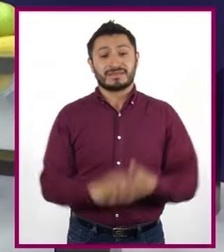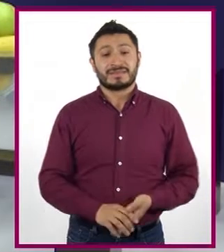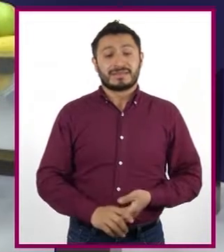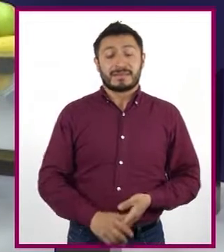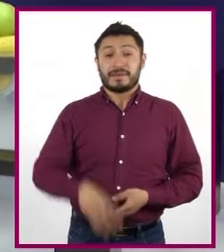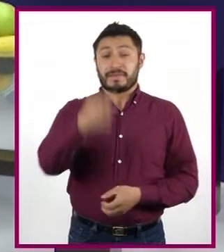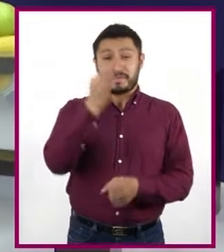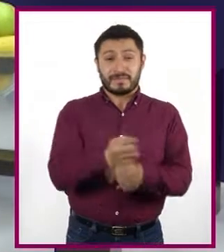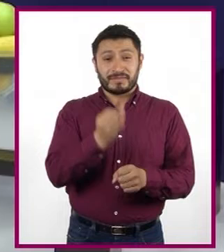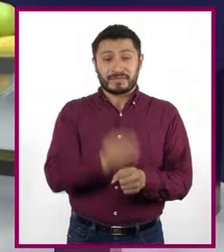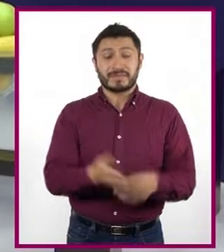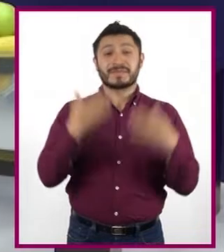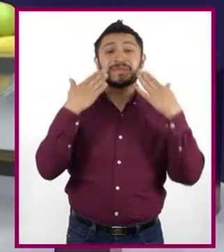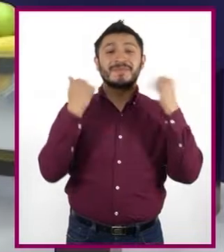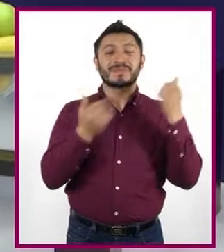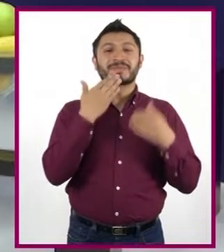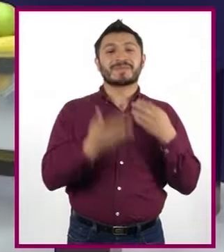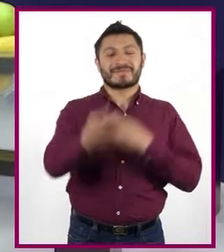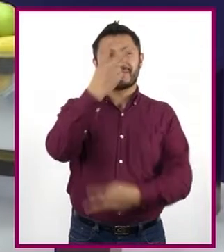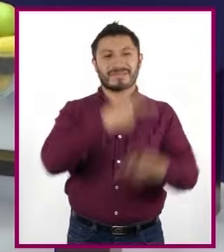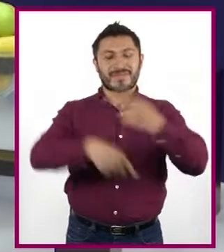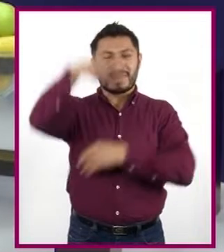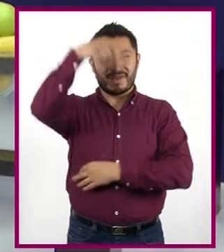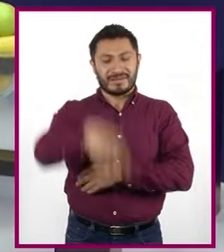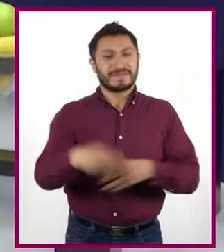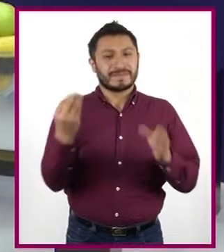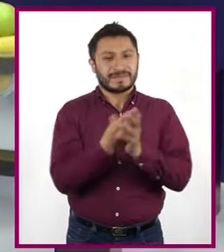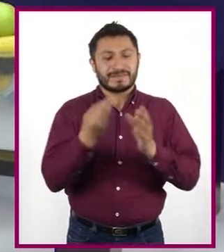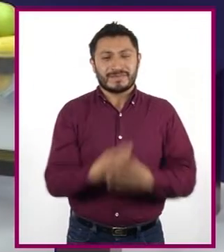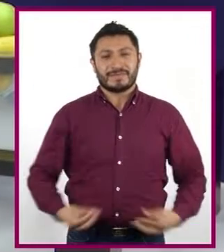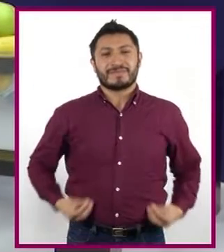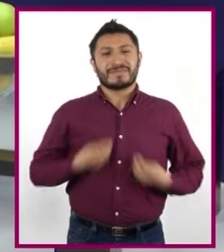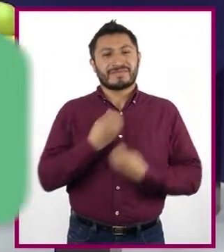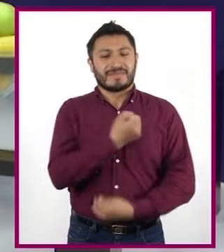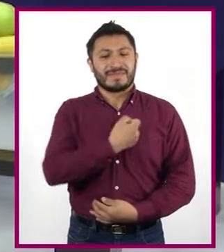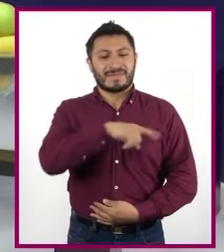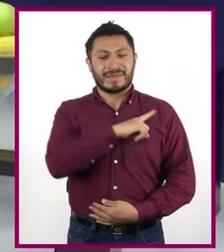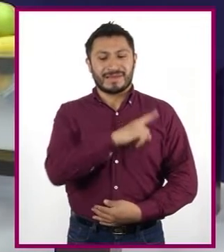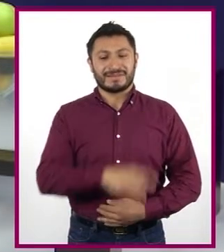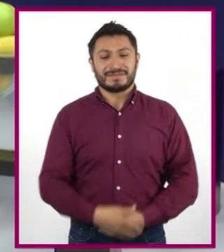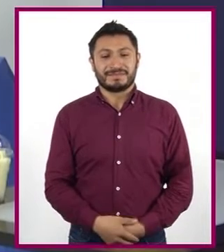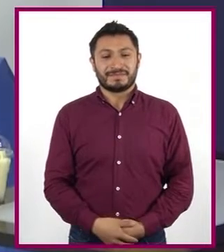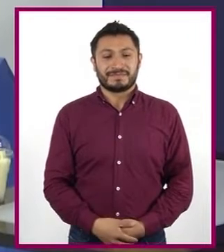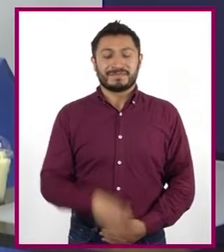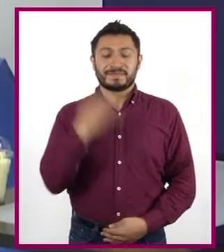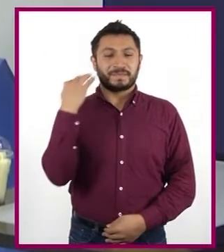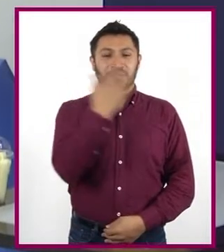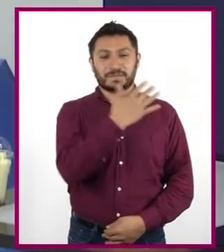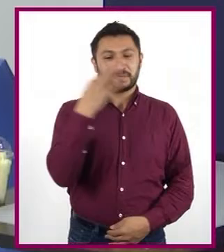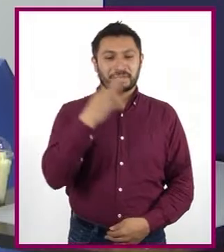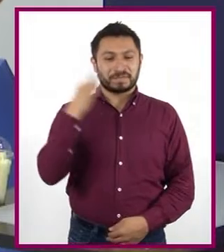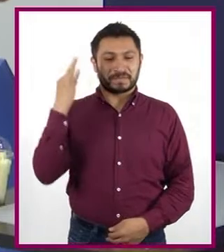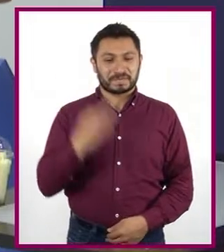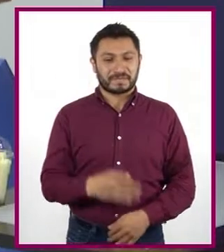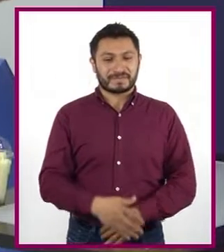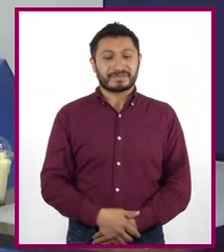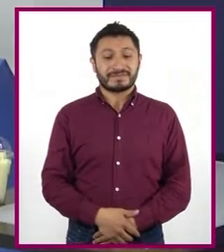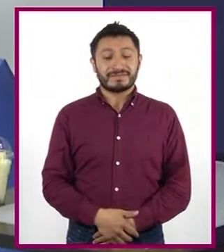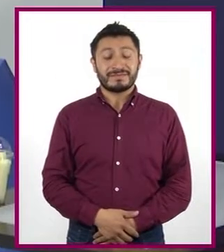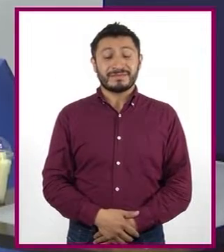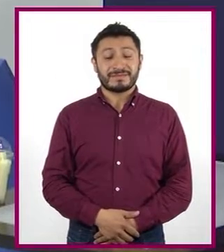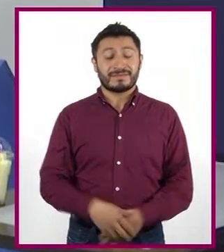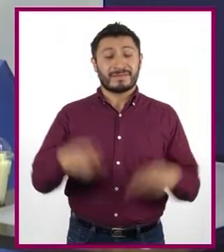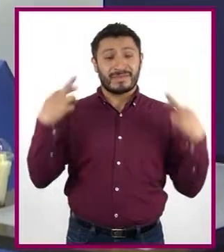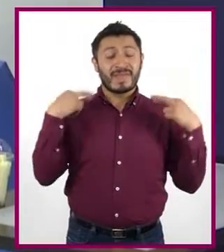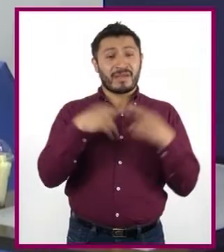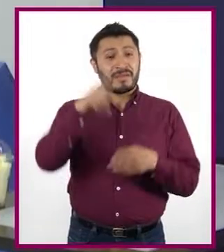les damos la más cordial bienvenida a esta sesión de Vida Saludable. ¡Ay, qué rico! La